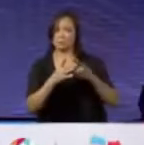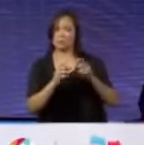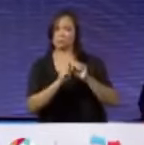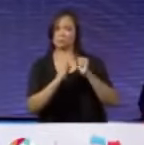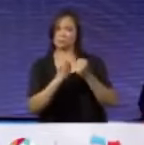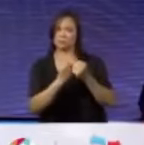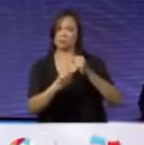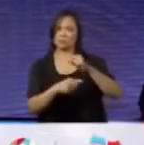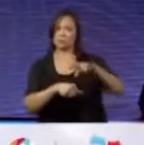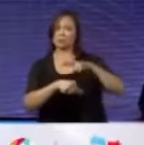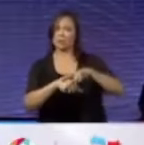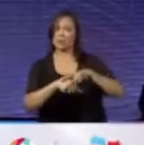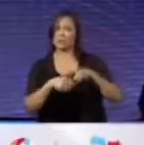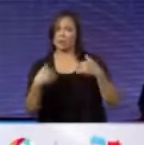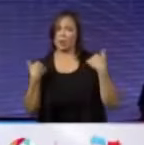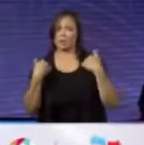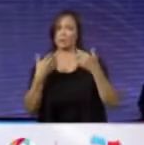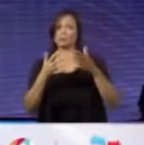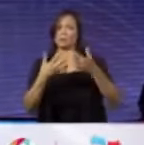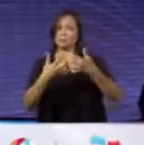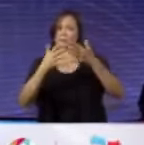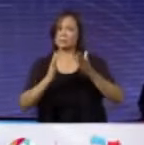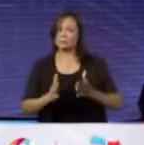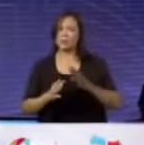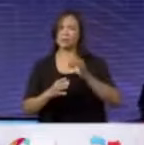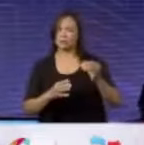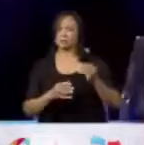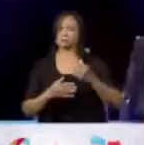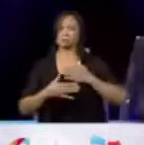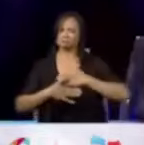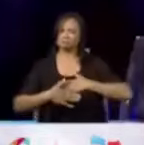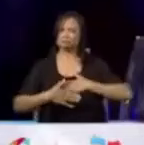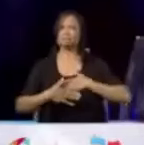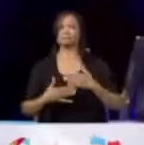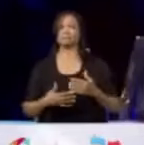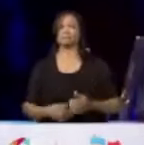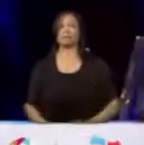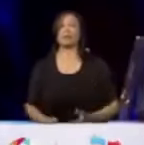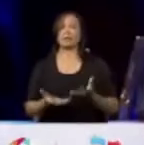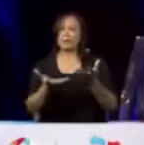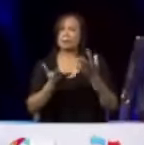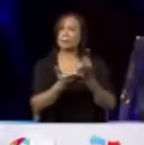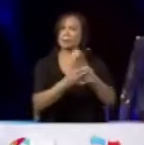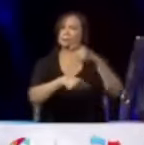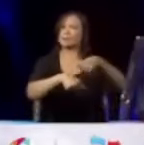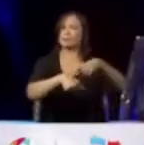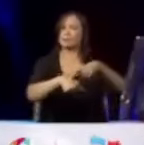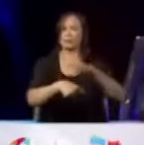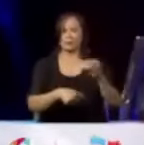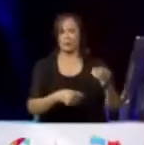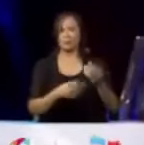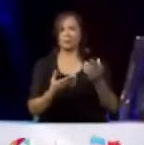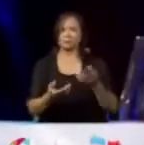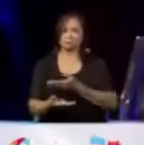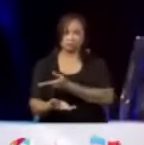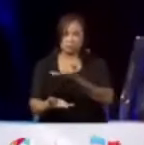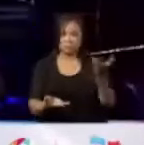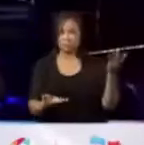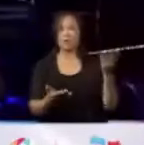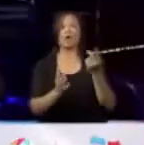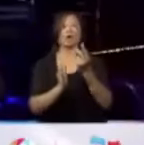por la Asociación Nacional de Jóvenes Empresarios. Es un placer. De inmediato queremos no perder tiempo, ir y darles a